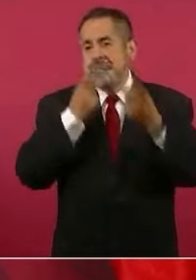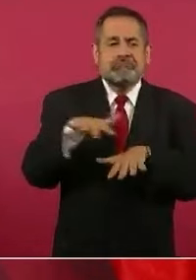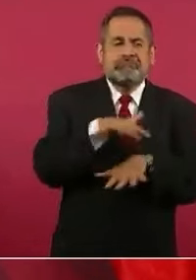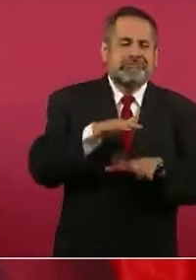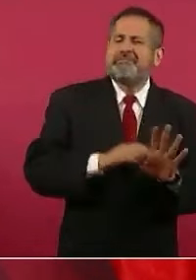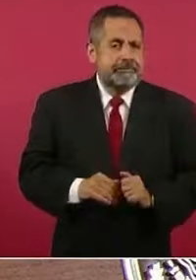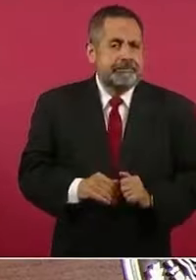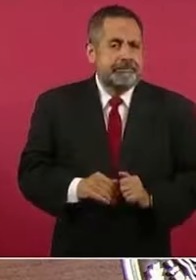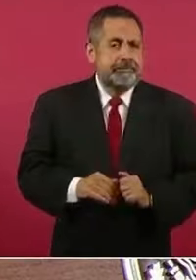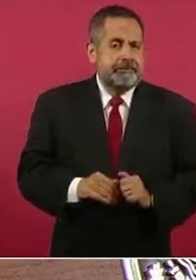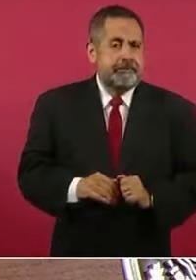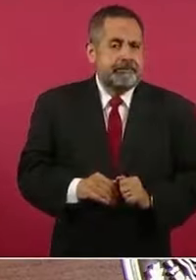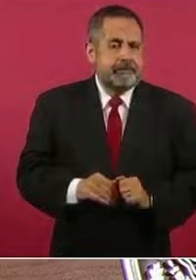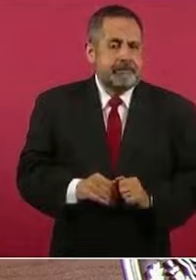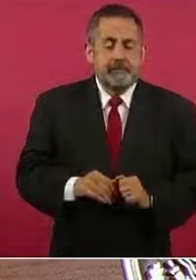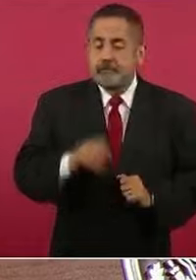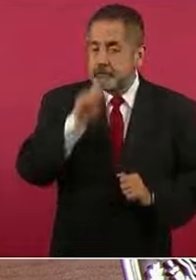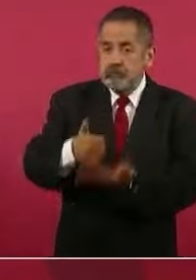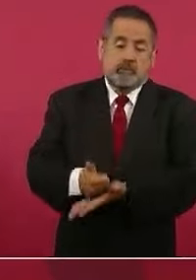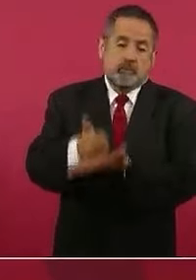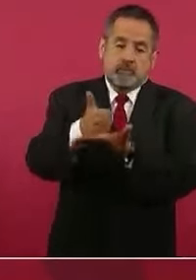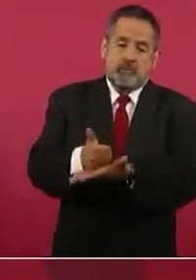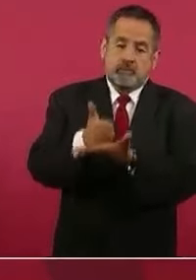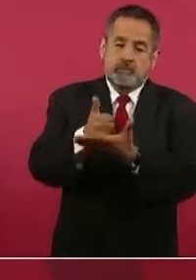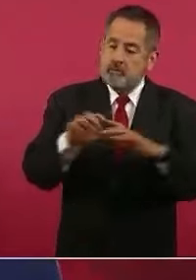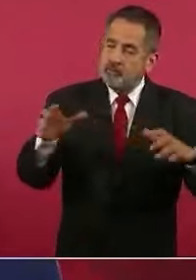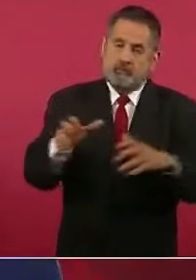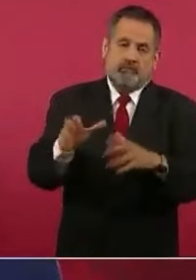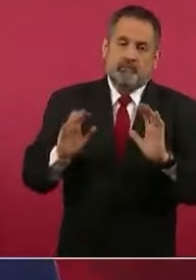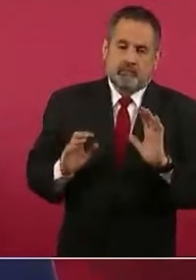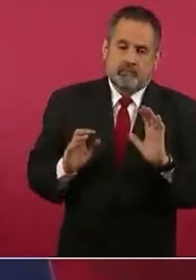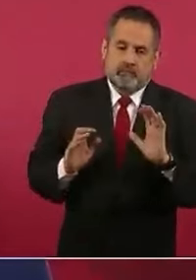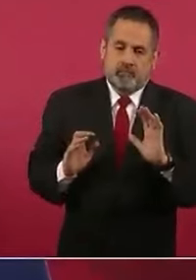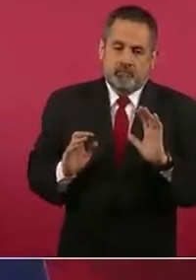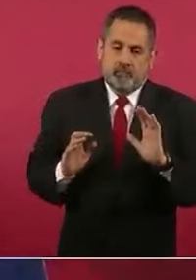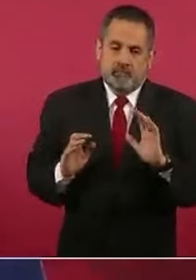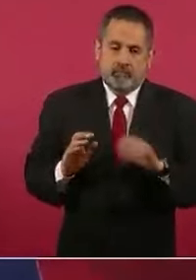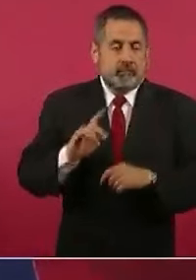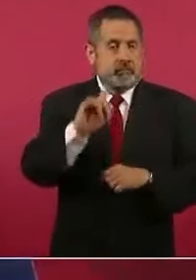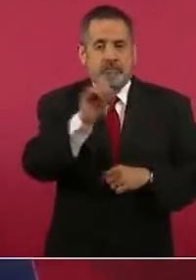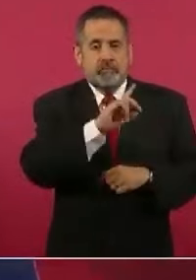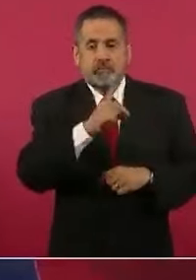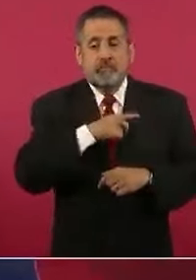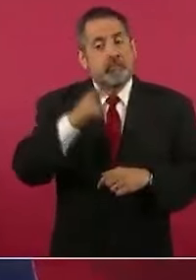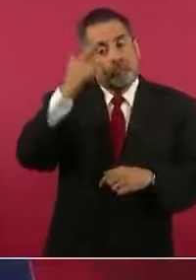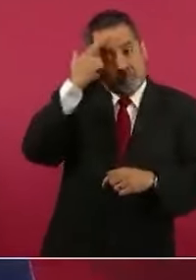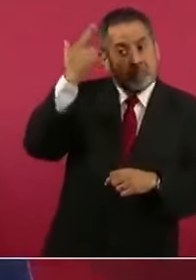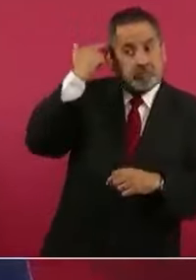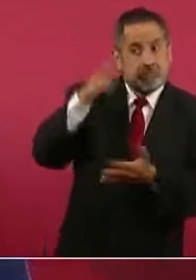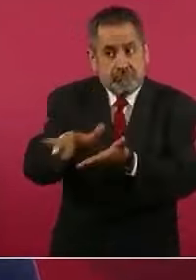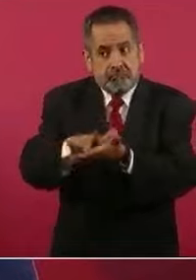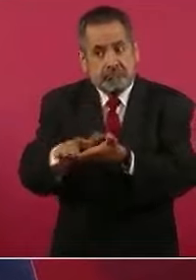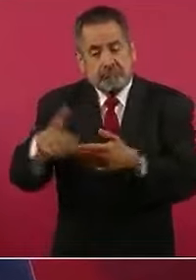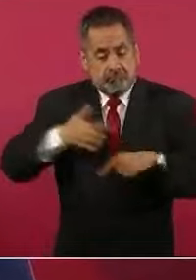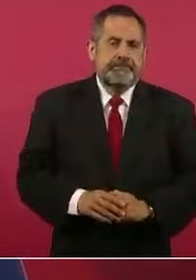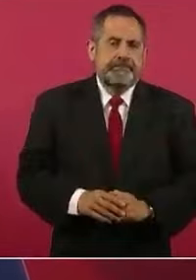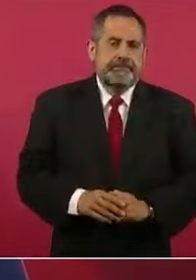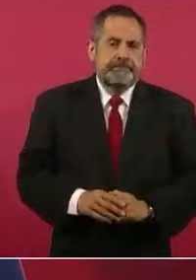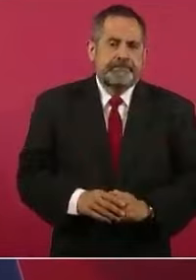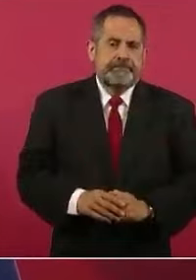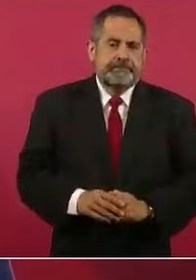son difíciles, y que todos ayuden. Nada que yo te apoyé para la campaña y a mí no me vas a